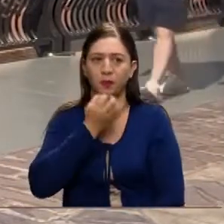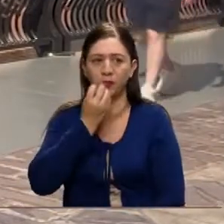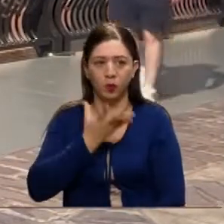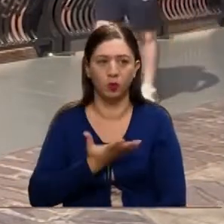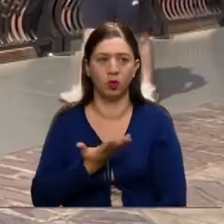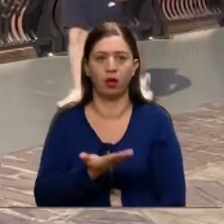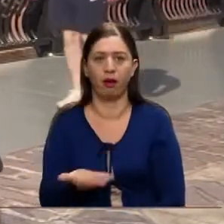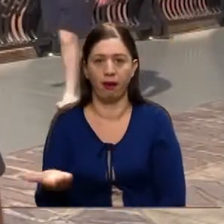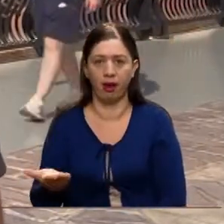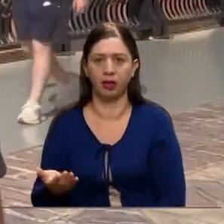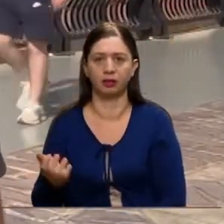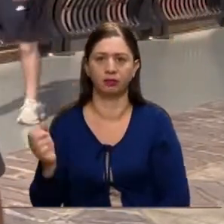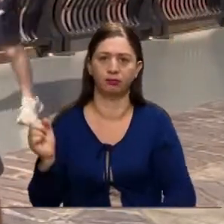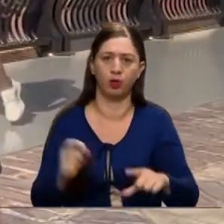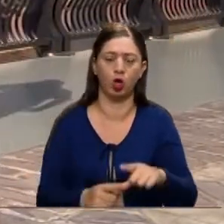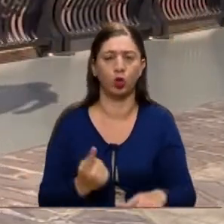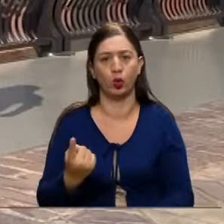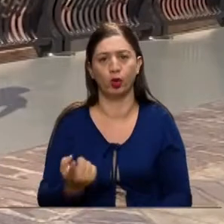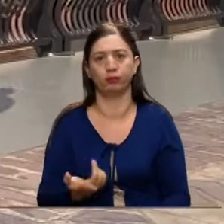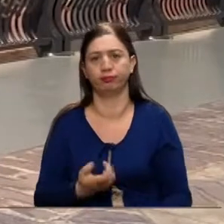se queda fuera por un gol.